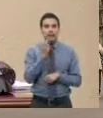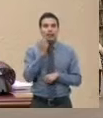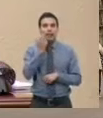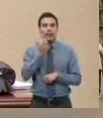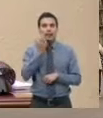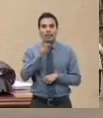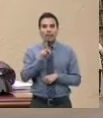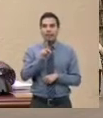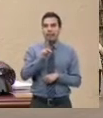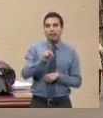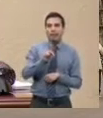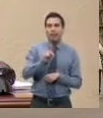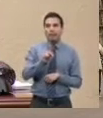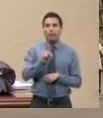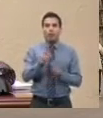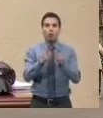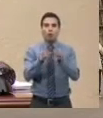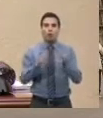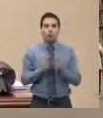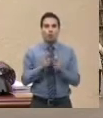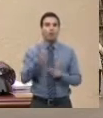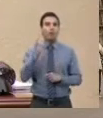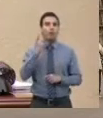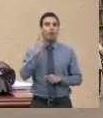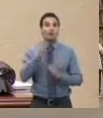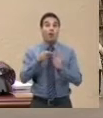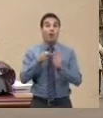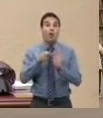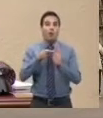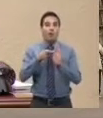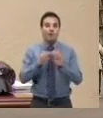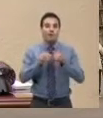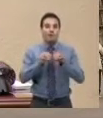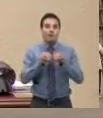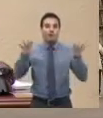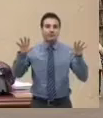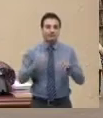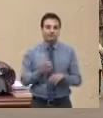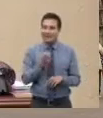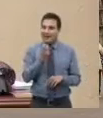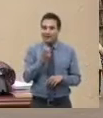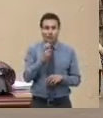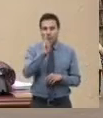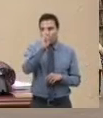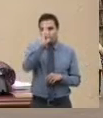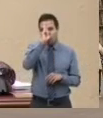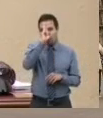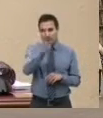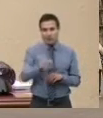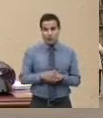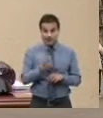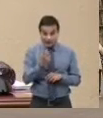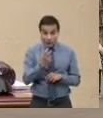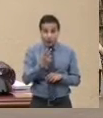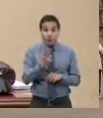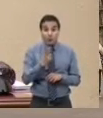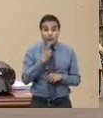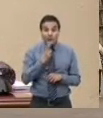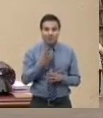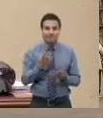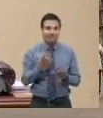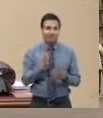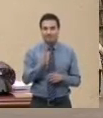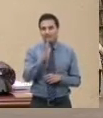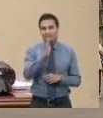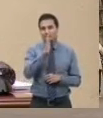sesionar al partido político en un tiempo prohibido a través de la aplicación de recursos debe tener una consecuencia